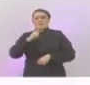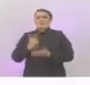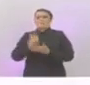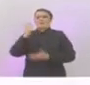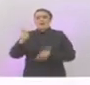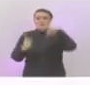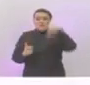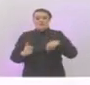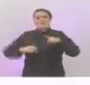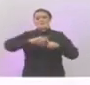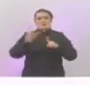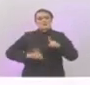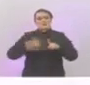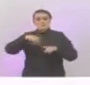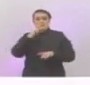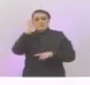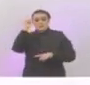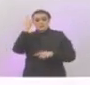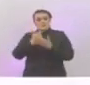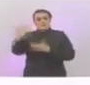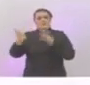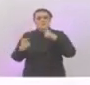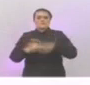pagadas de todo el país.